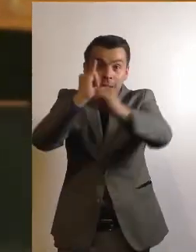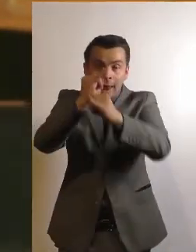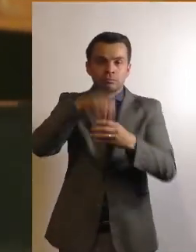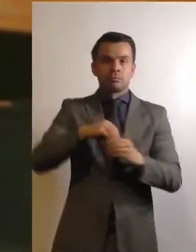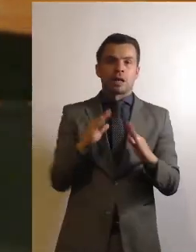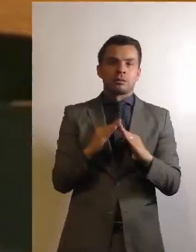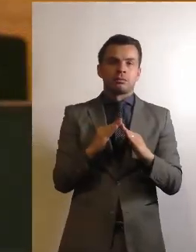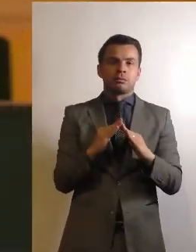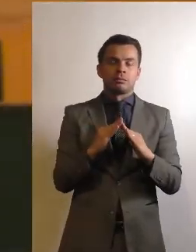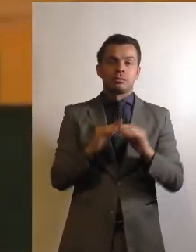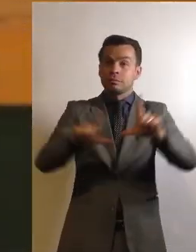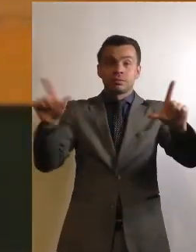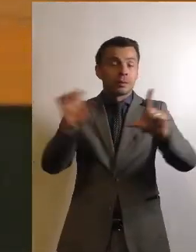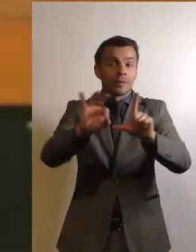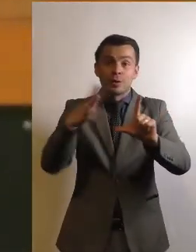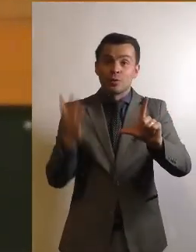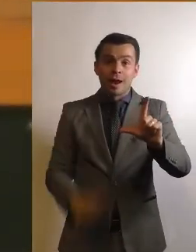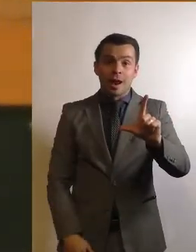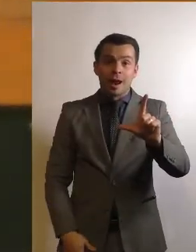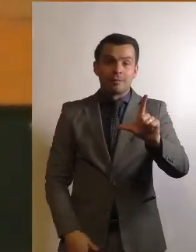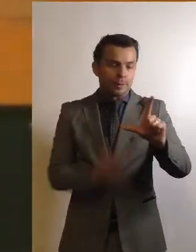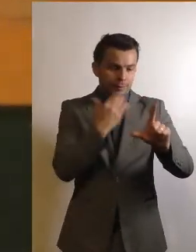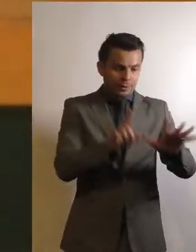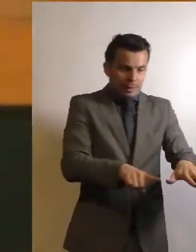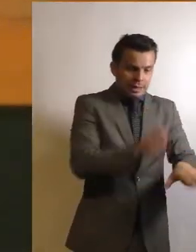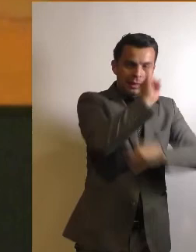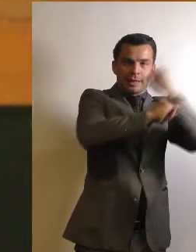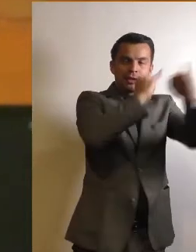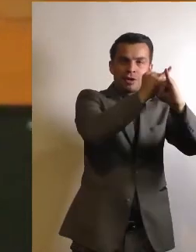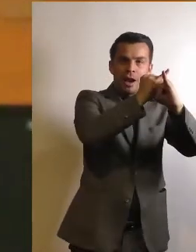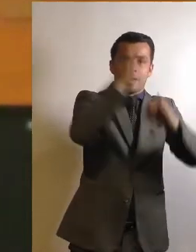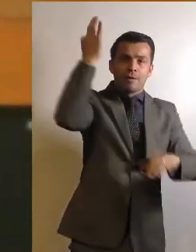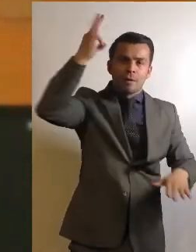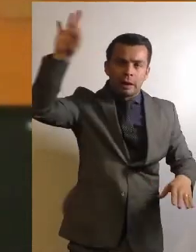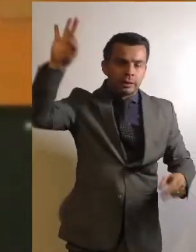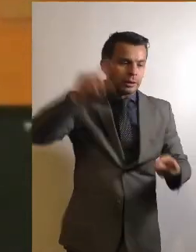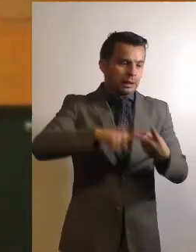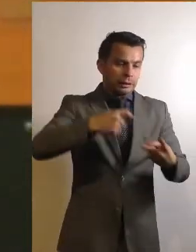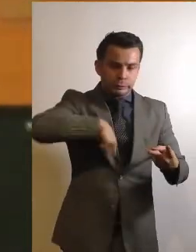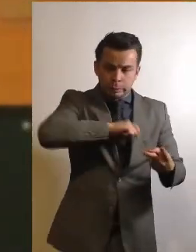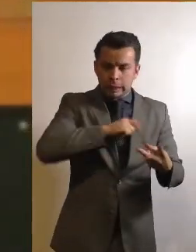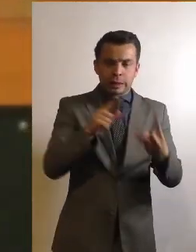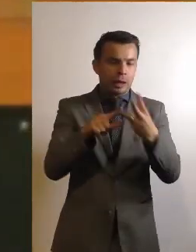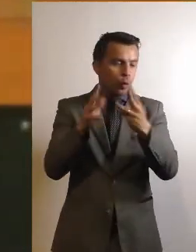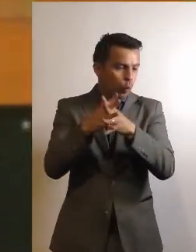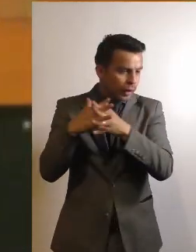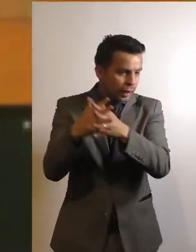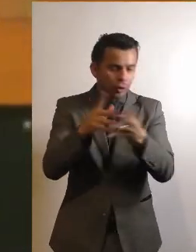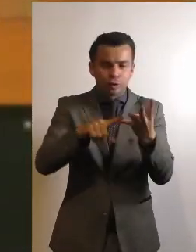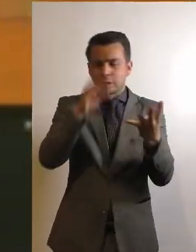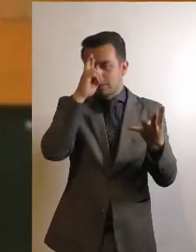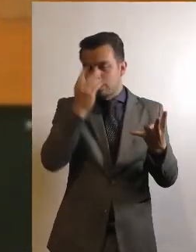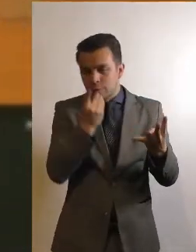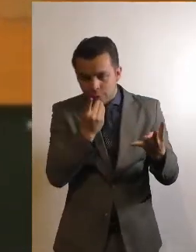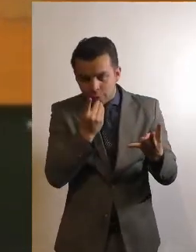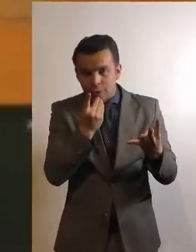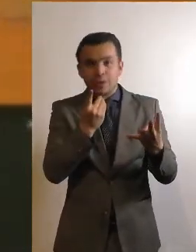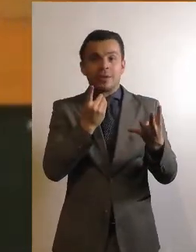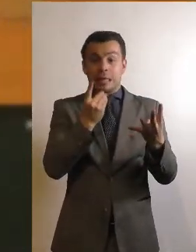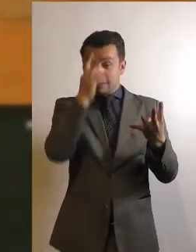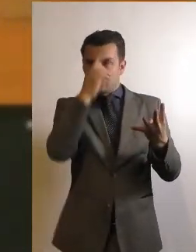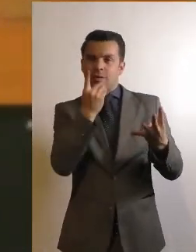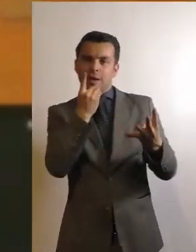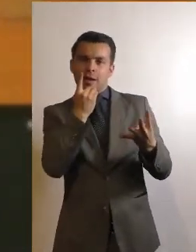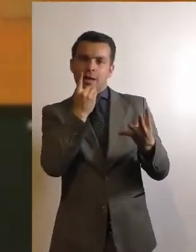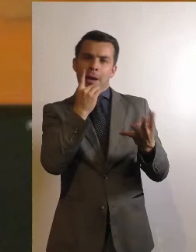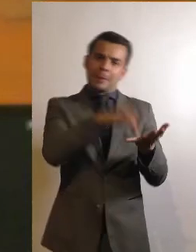Con semestres internacionales, trajimos a Francia, España, Estados Unidos, ahora República Dominicana híbrido y se